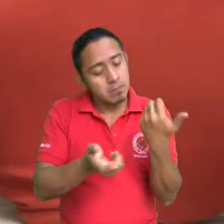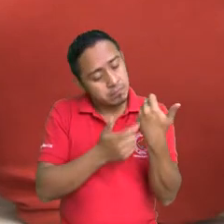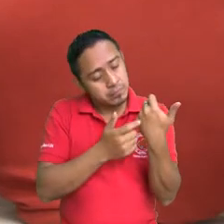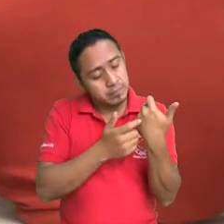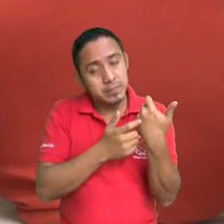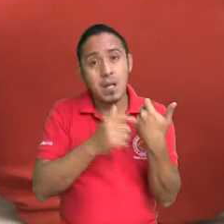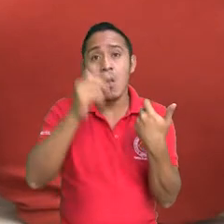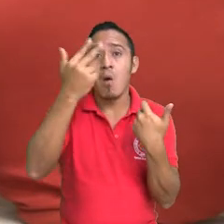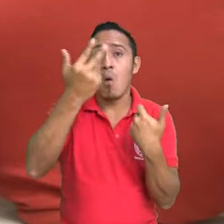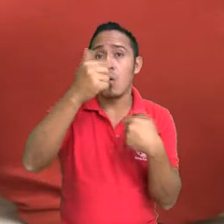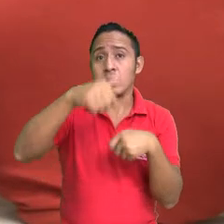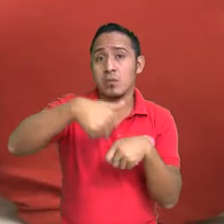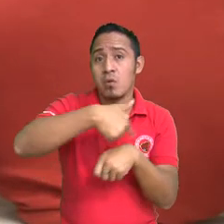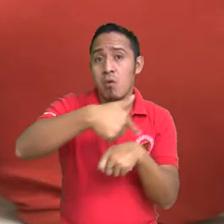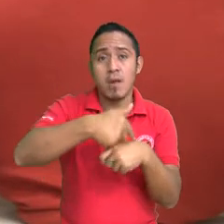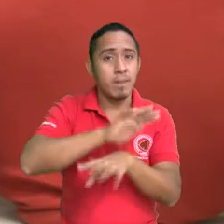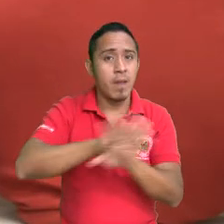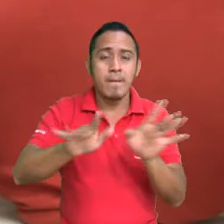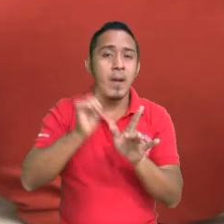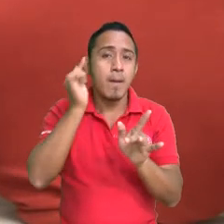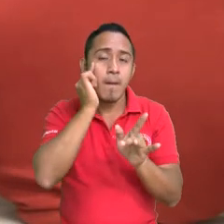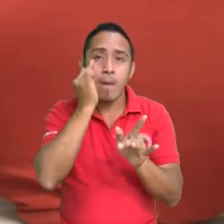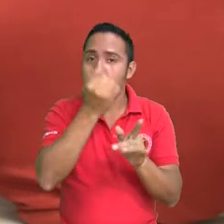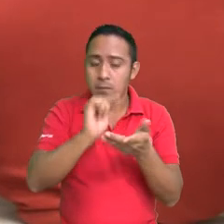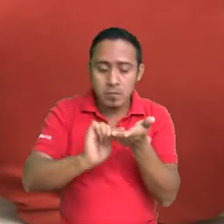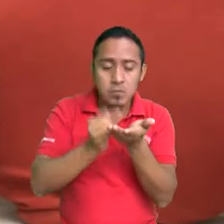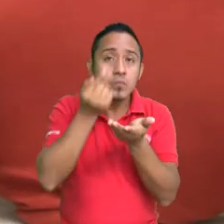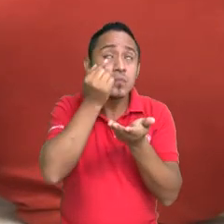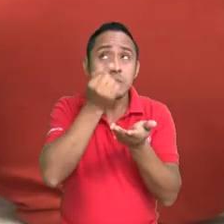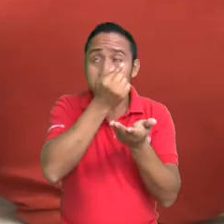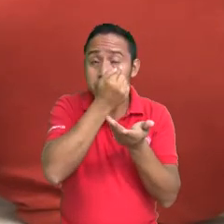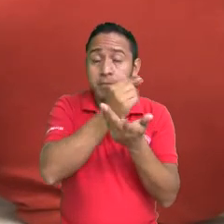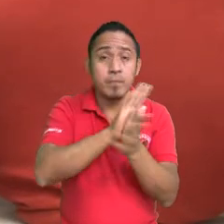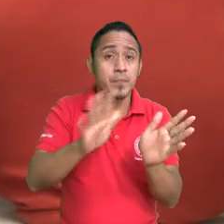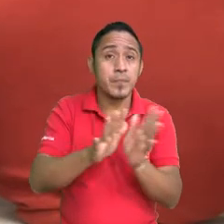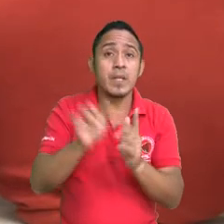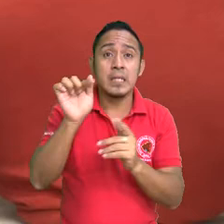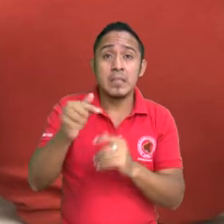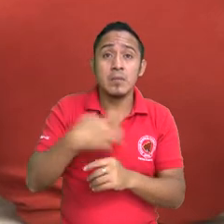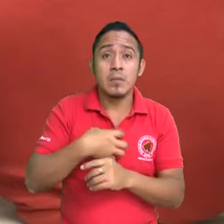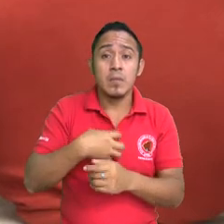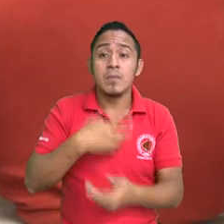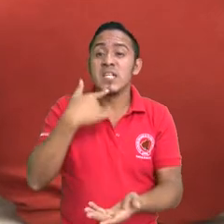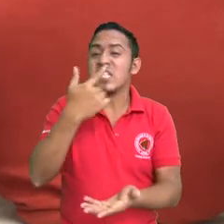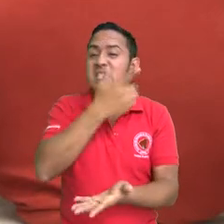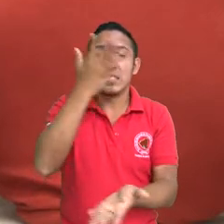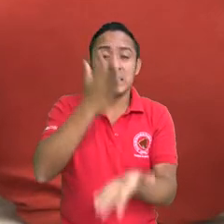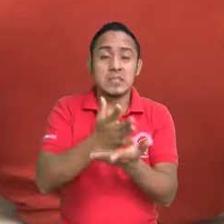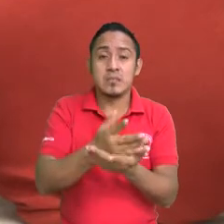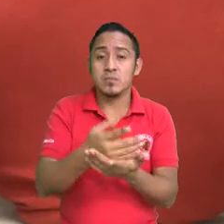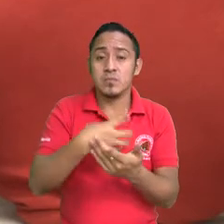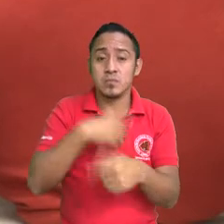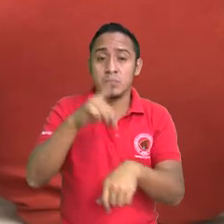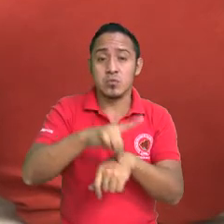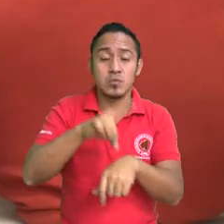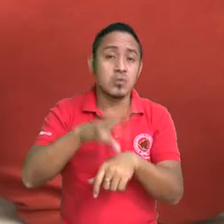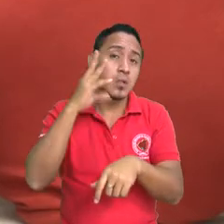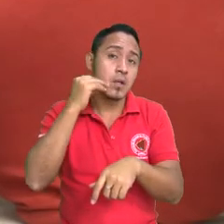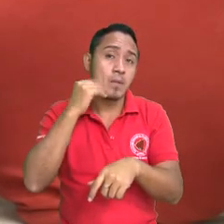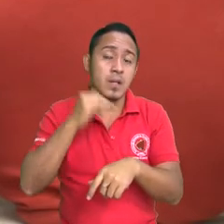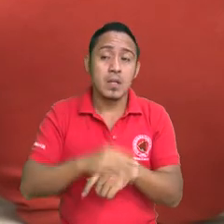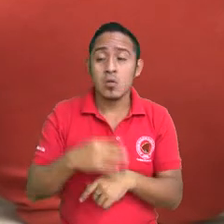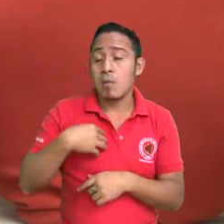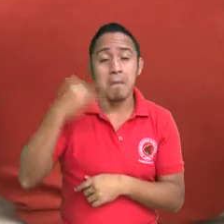máximo son 8 horas al día. Como te comentaba, realmente el lente de contacto es de indicación oftalmológica, no es